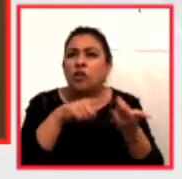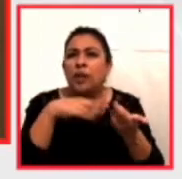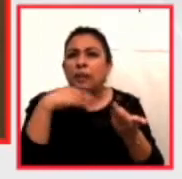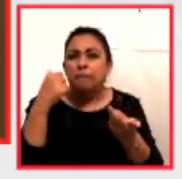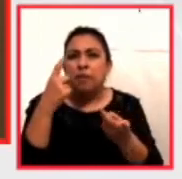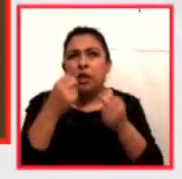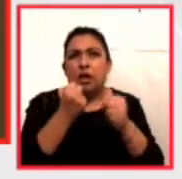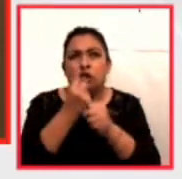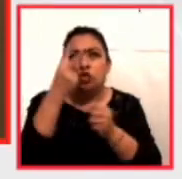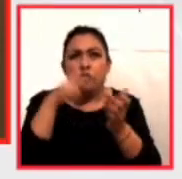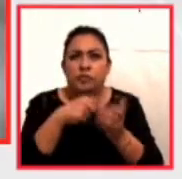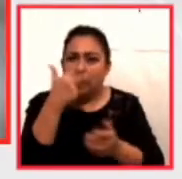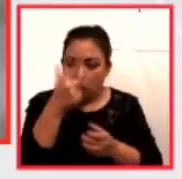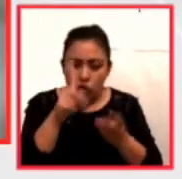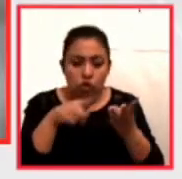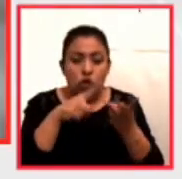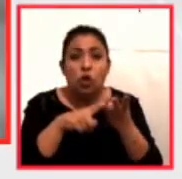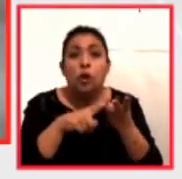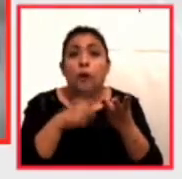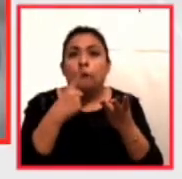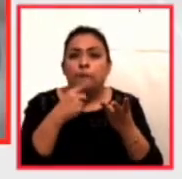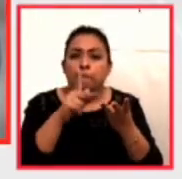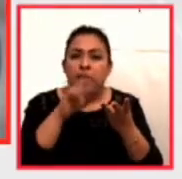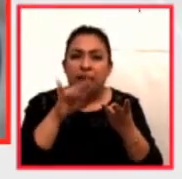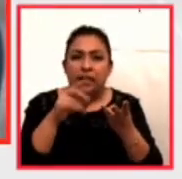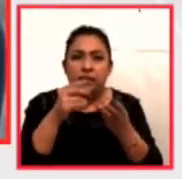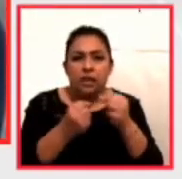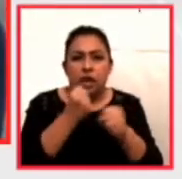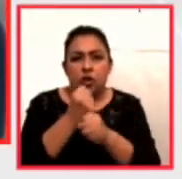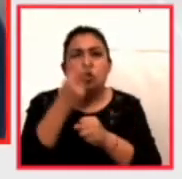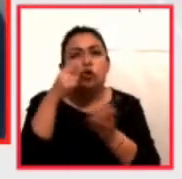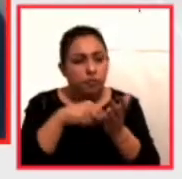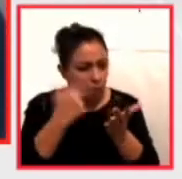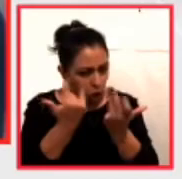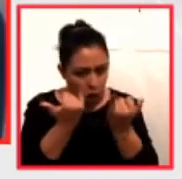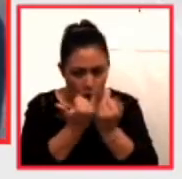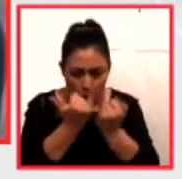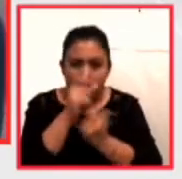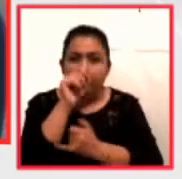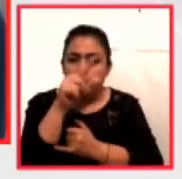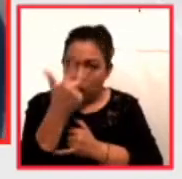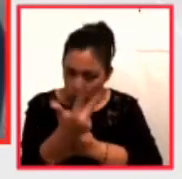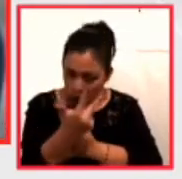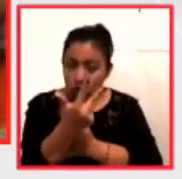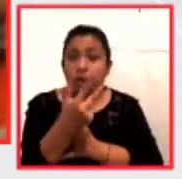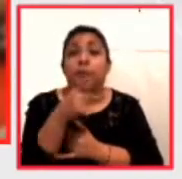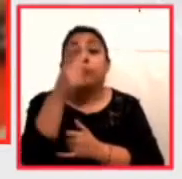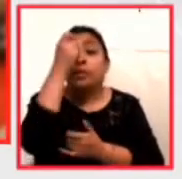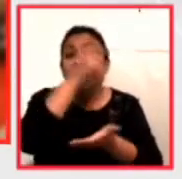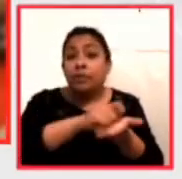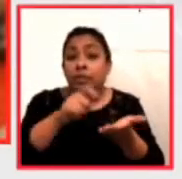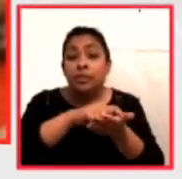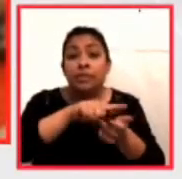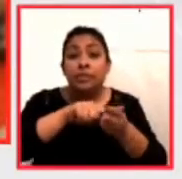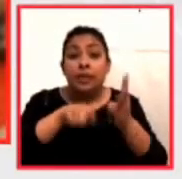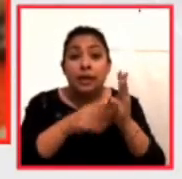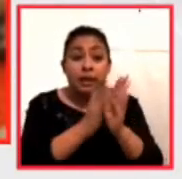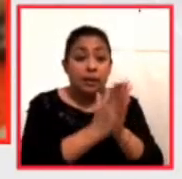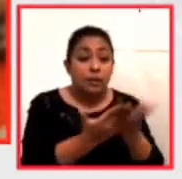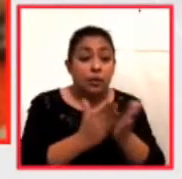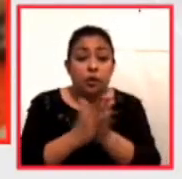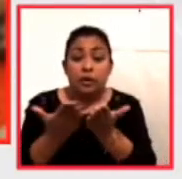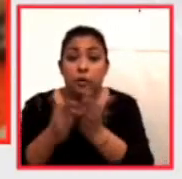año 2008 y el Roswitha Prize también en 2008, quien es autora de la trilogía Mundo de